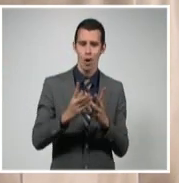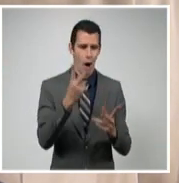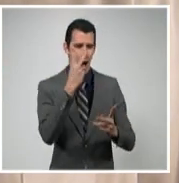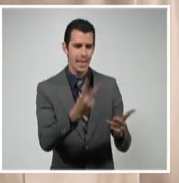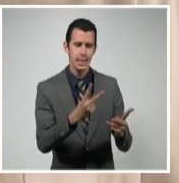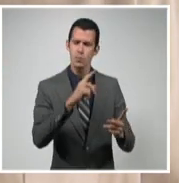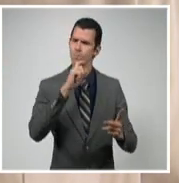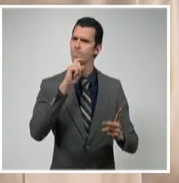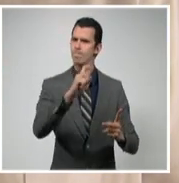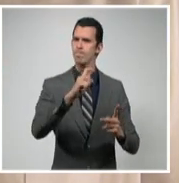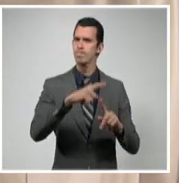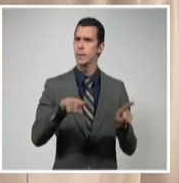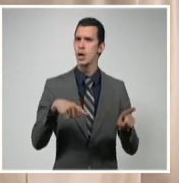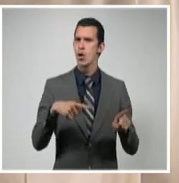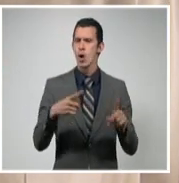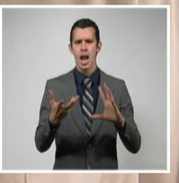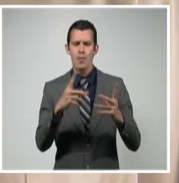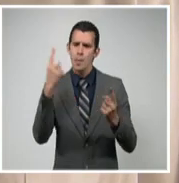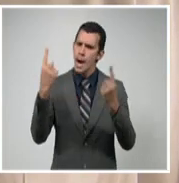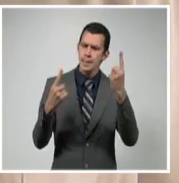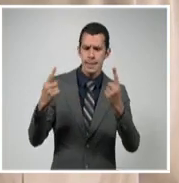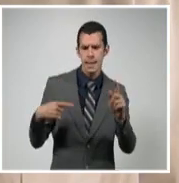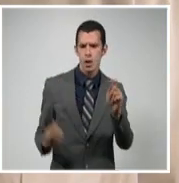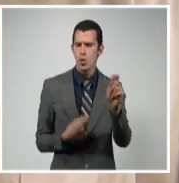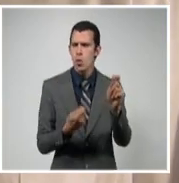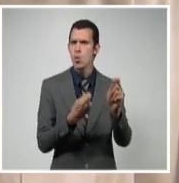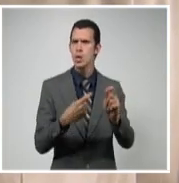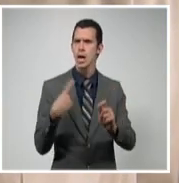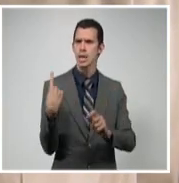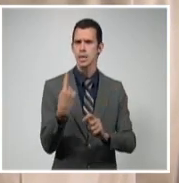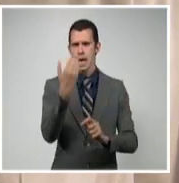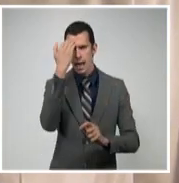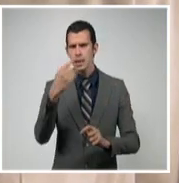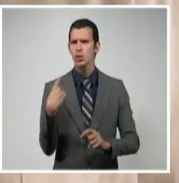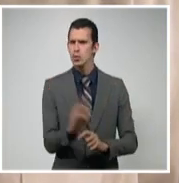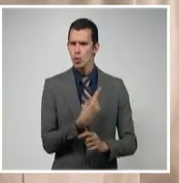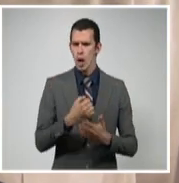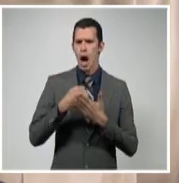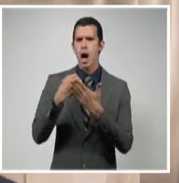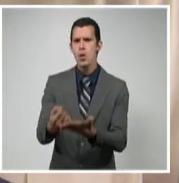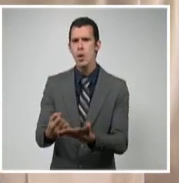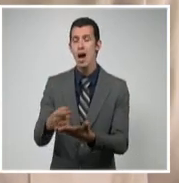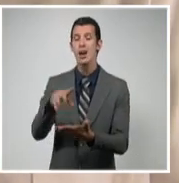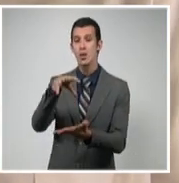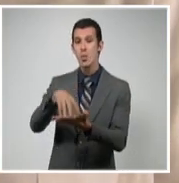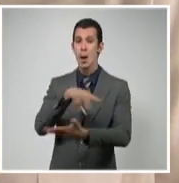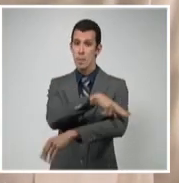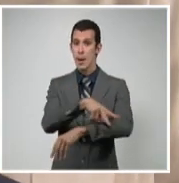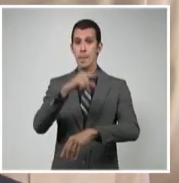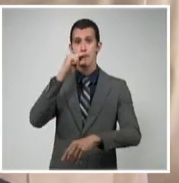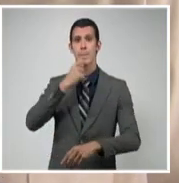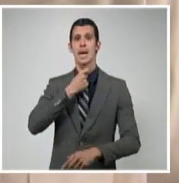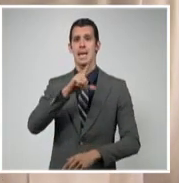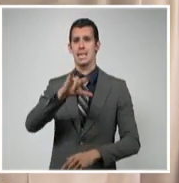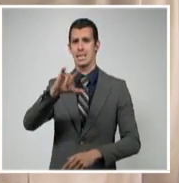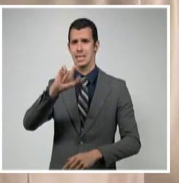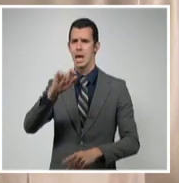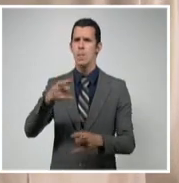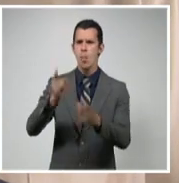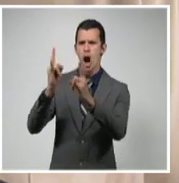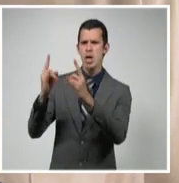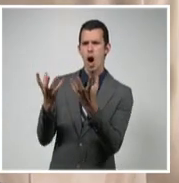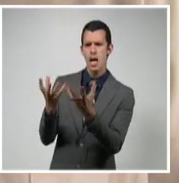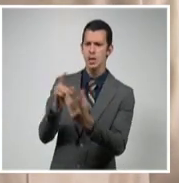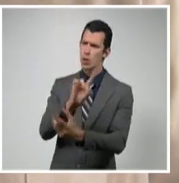y gracias a eso no fallecieron tantos pacientes en Belice como se pensaba al principio de la pandemia. Por tanto, ellos pidieron la ayuda y el apoyo a nuestro